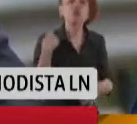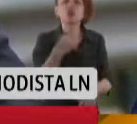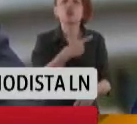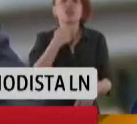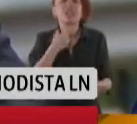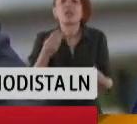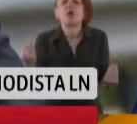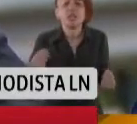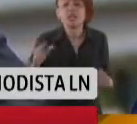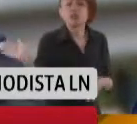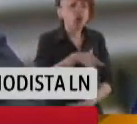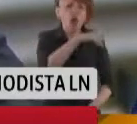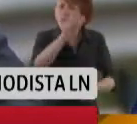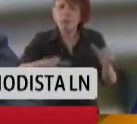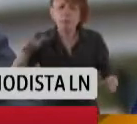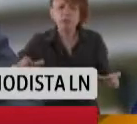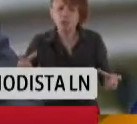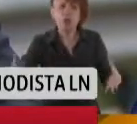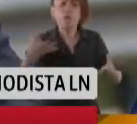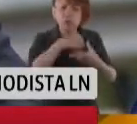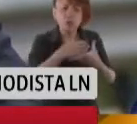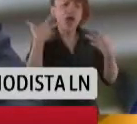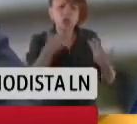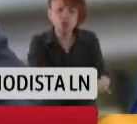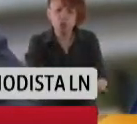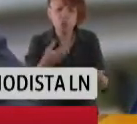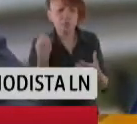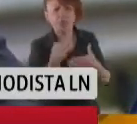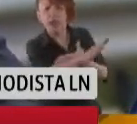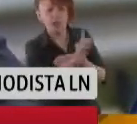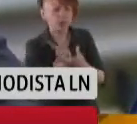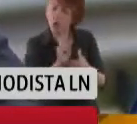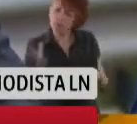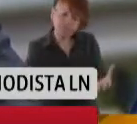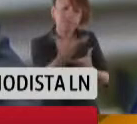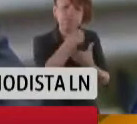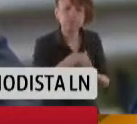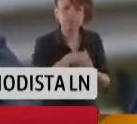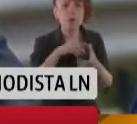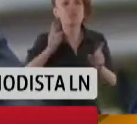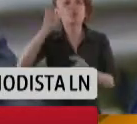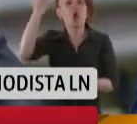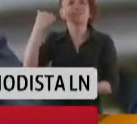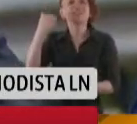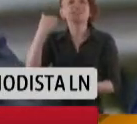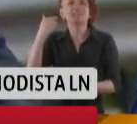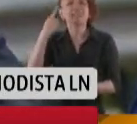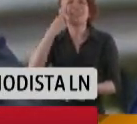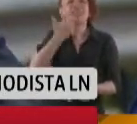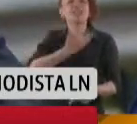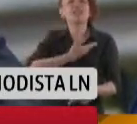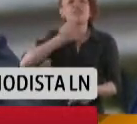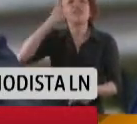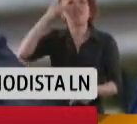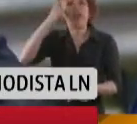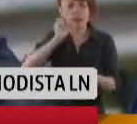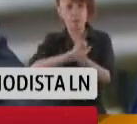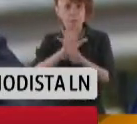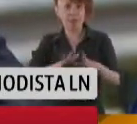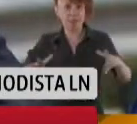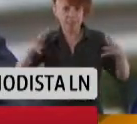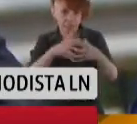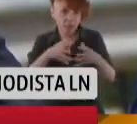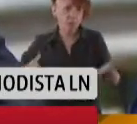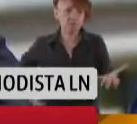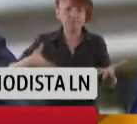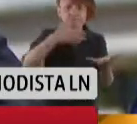sus intereses. Una especie de intento de reivindicación. ¿Y qué papel juega Massa, Martín, en esta historia? ¿Qué